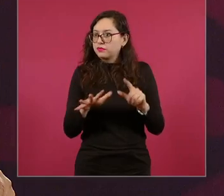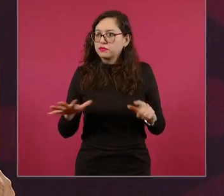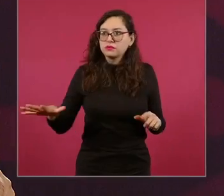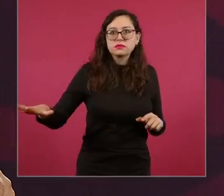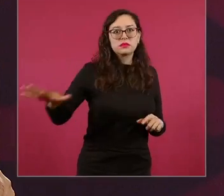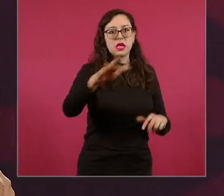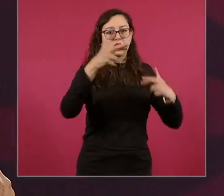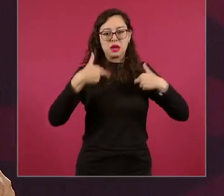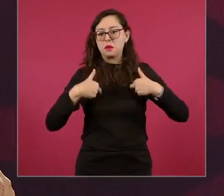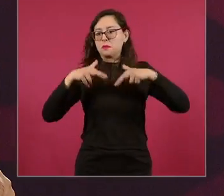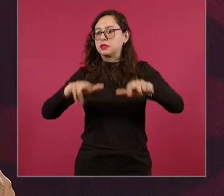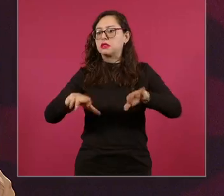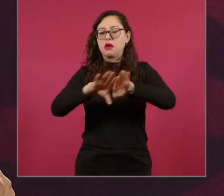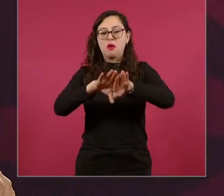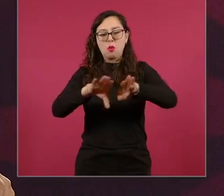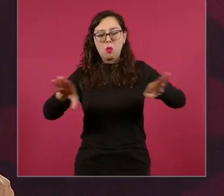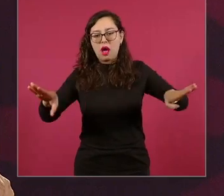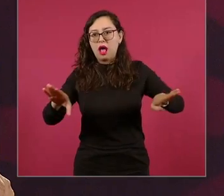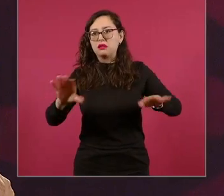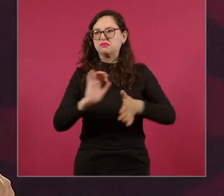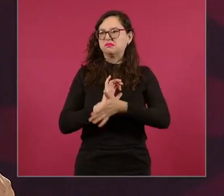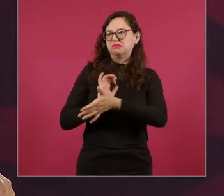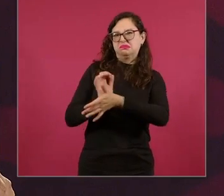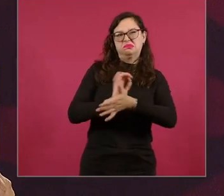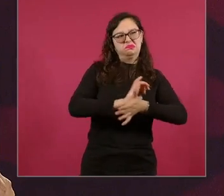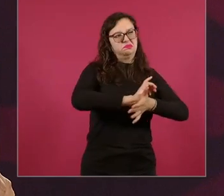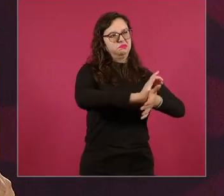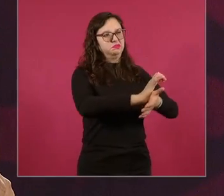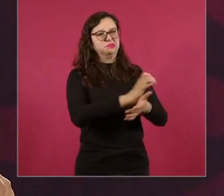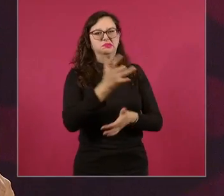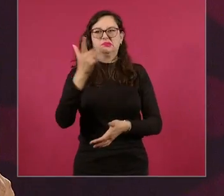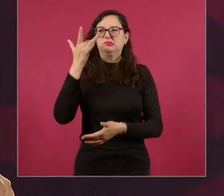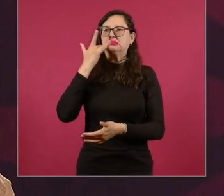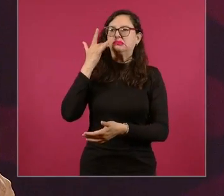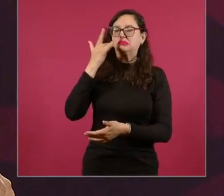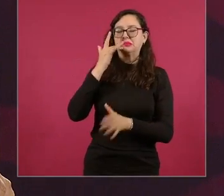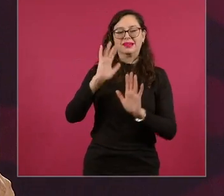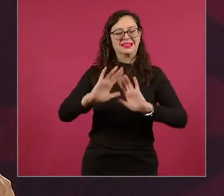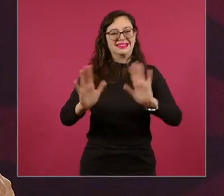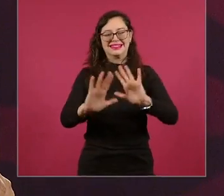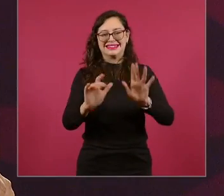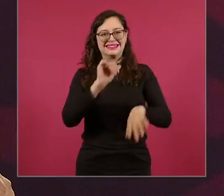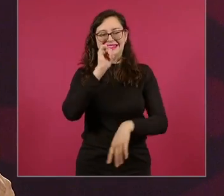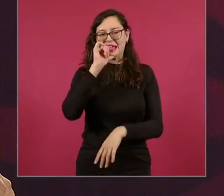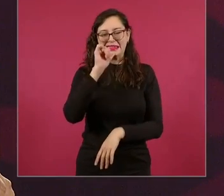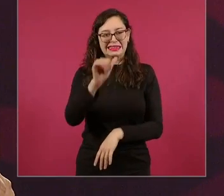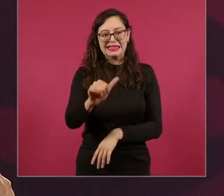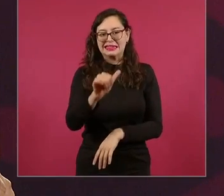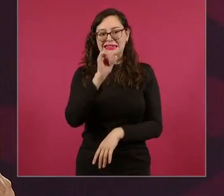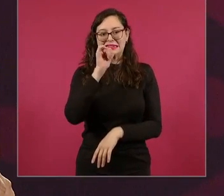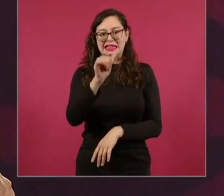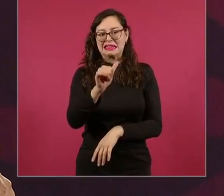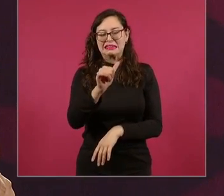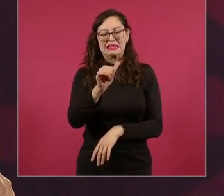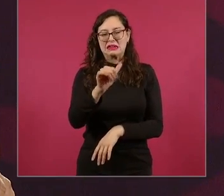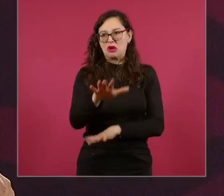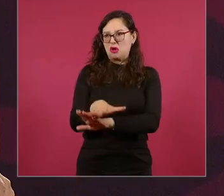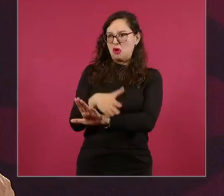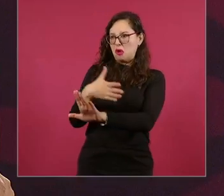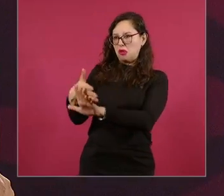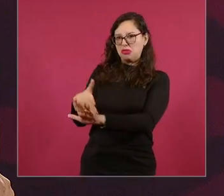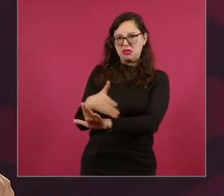sin racismo, sin discriminación.